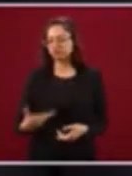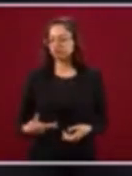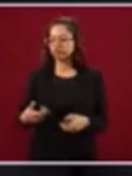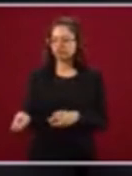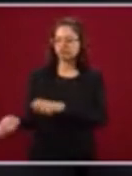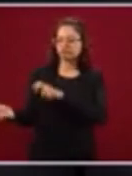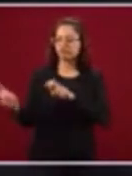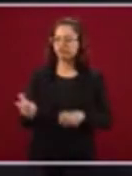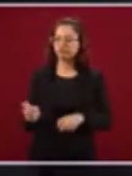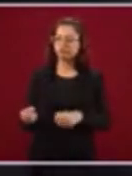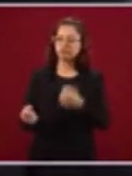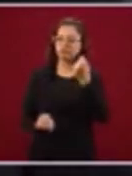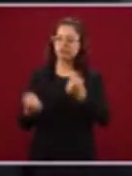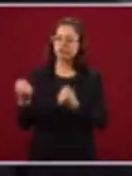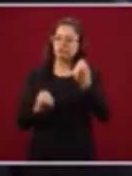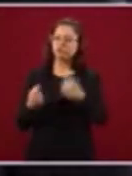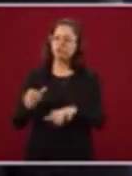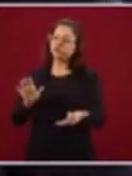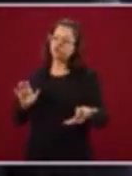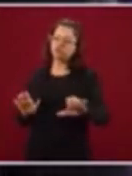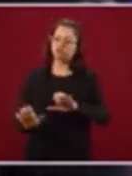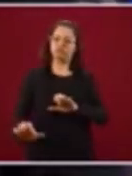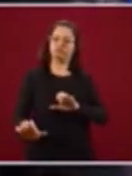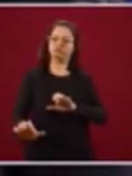tire aceite.